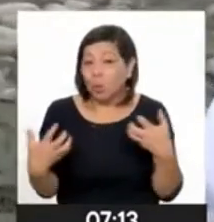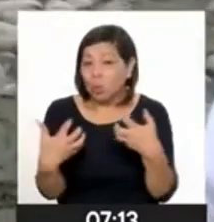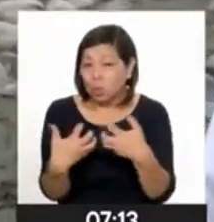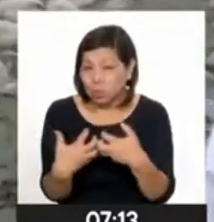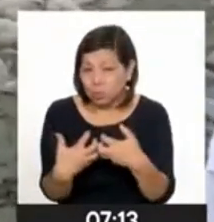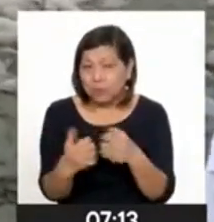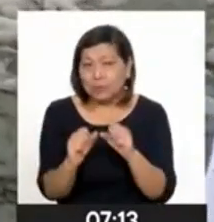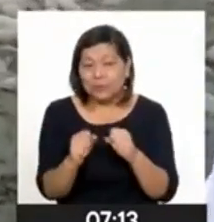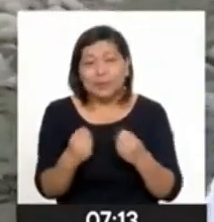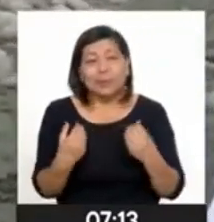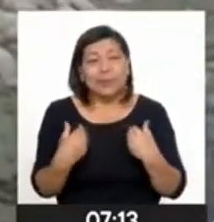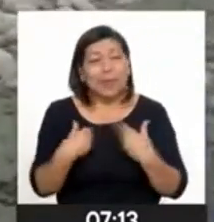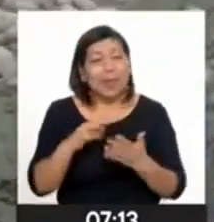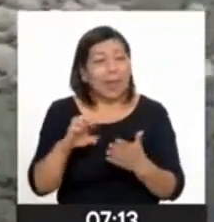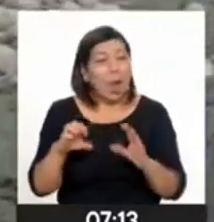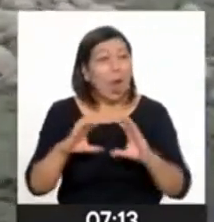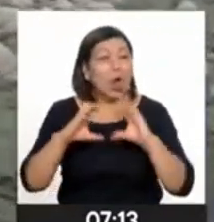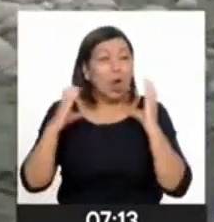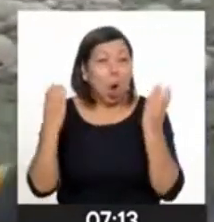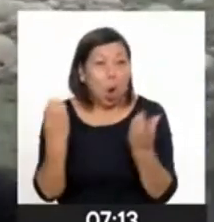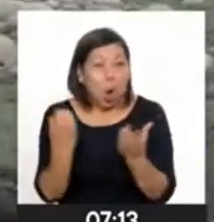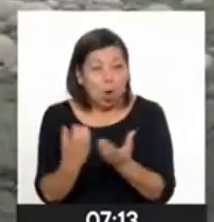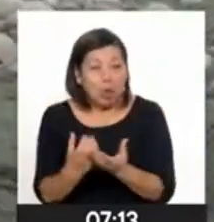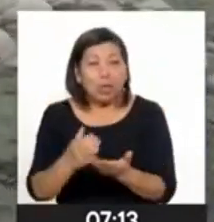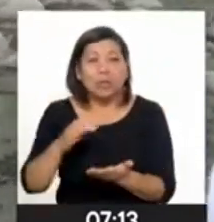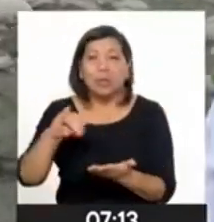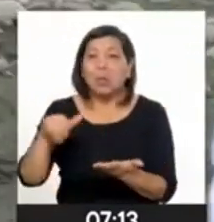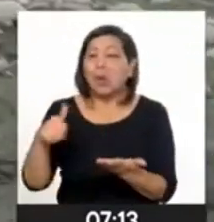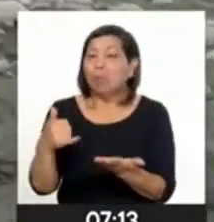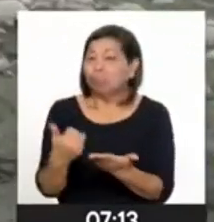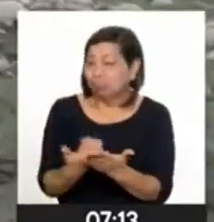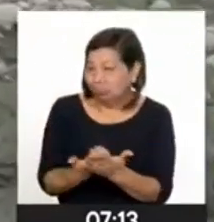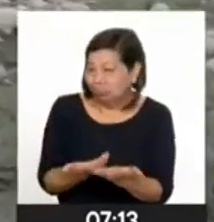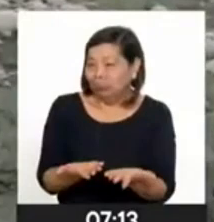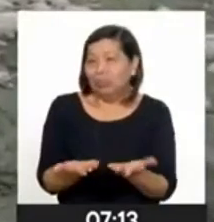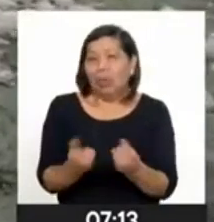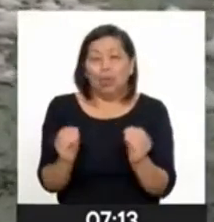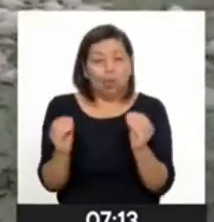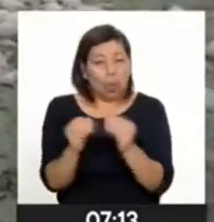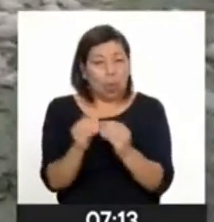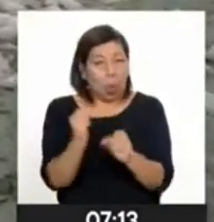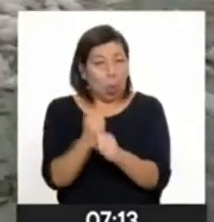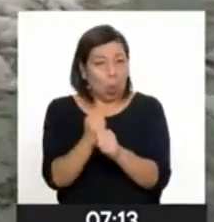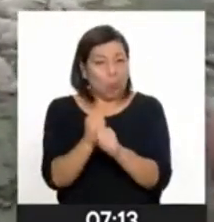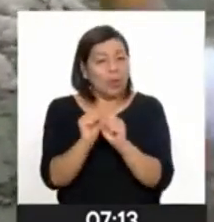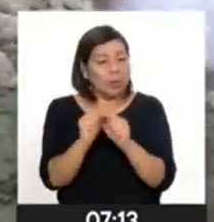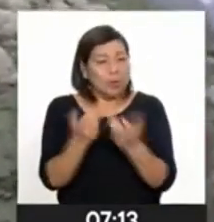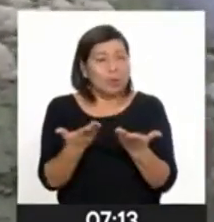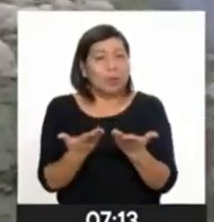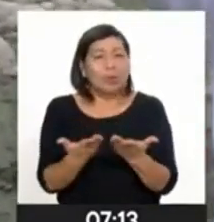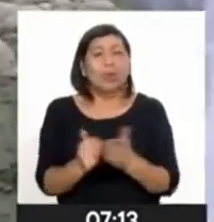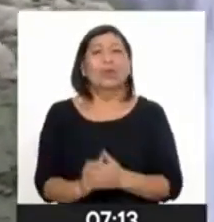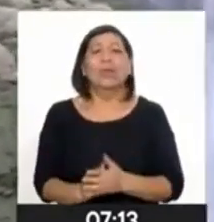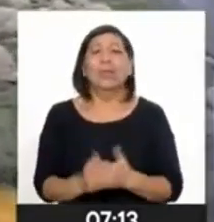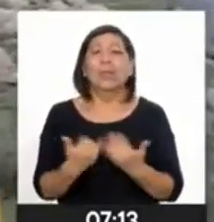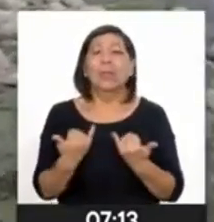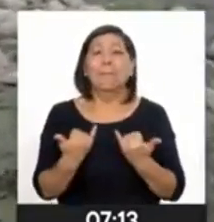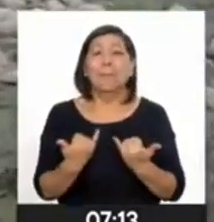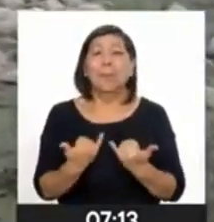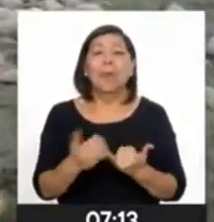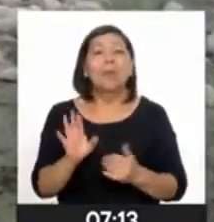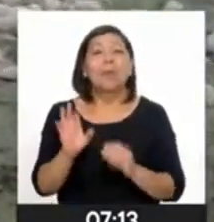trabajo articulado, ejecutivo, legislativo, municipio y la sociedad organizada y voluntariado. Nosotros tenemos, como dijo mi colega Kira,